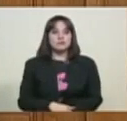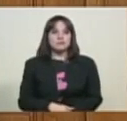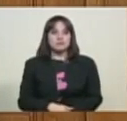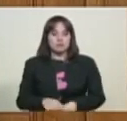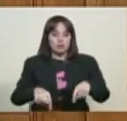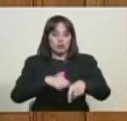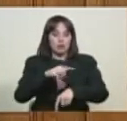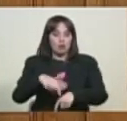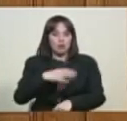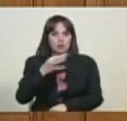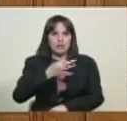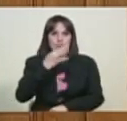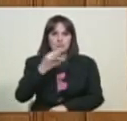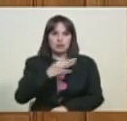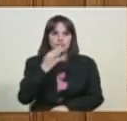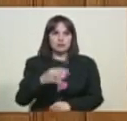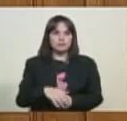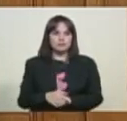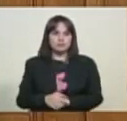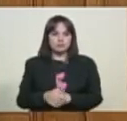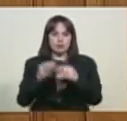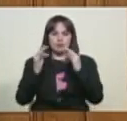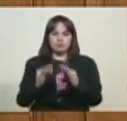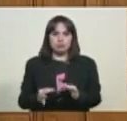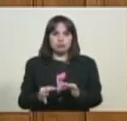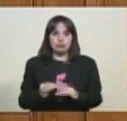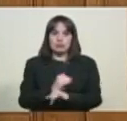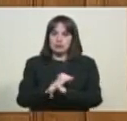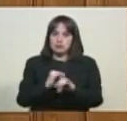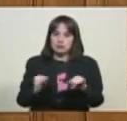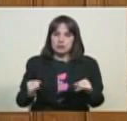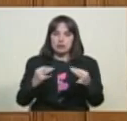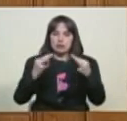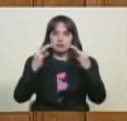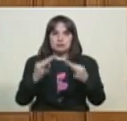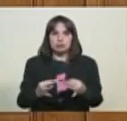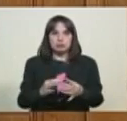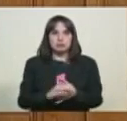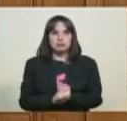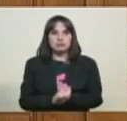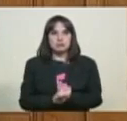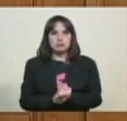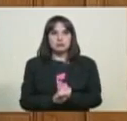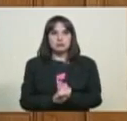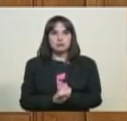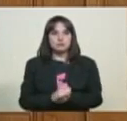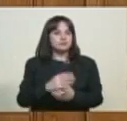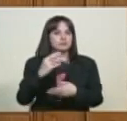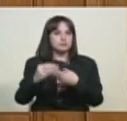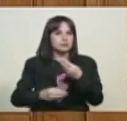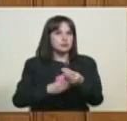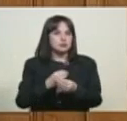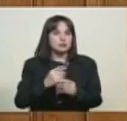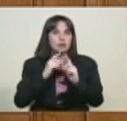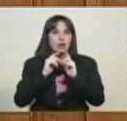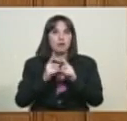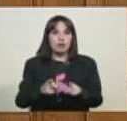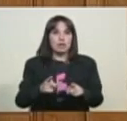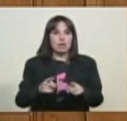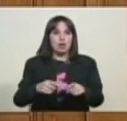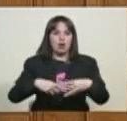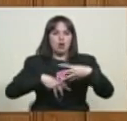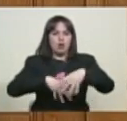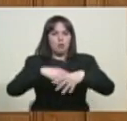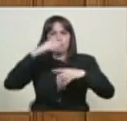en horas de la tarde. En el momento que ya se había confirmado plenamente que no iba a ser en la Avenida